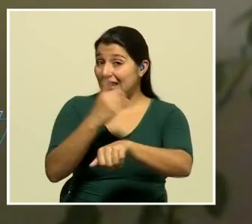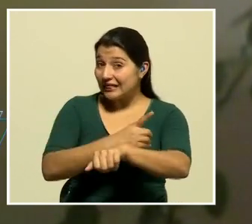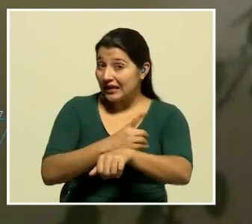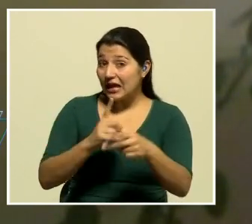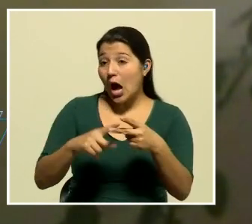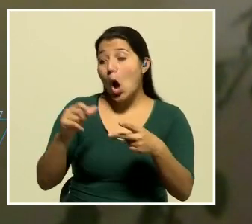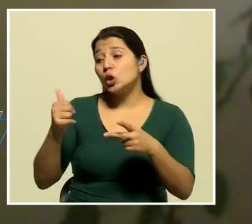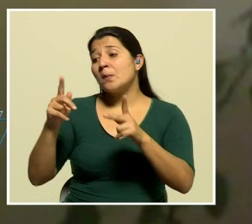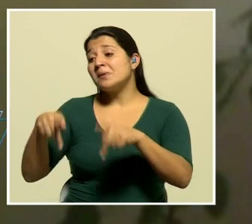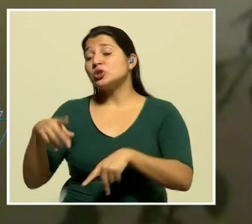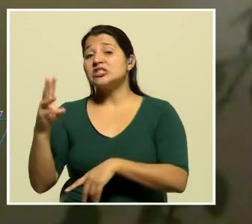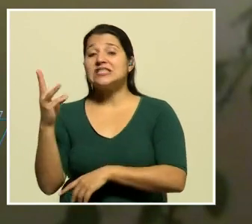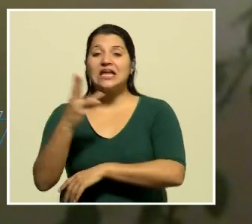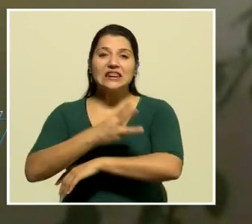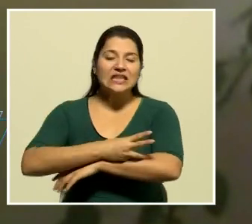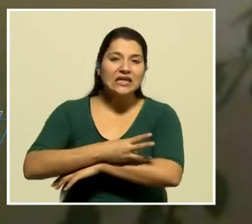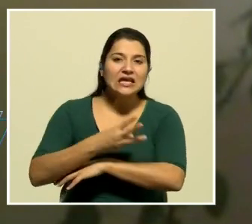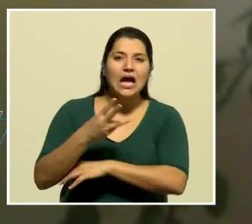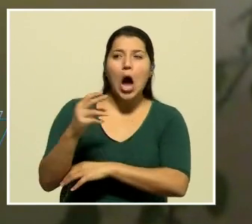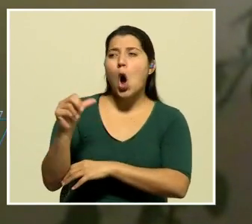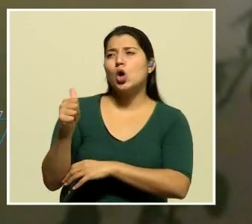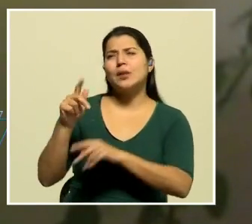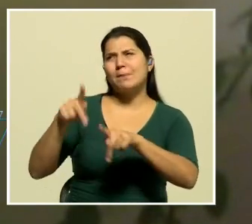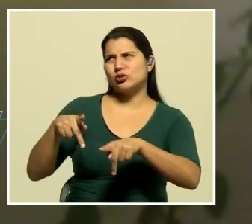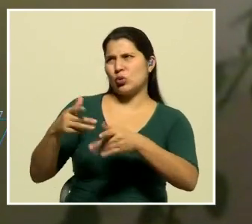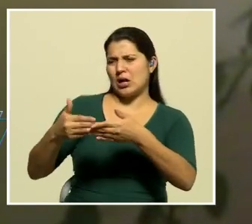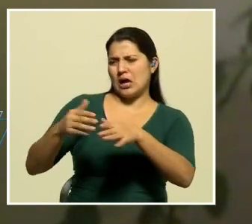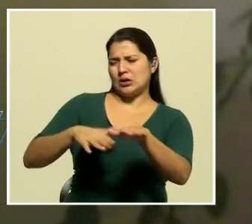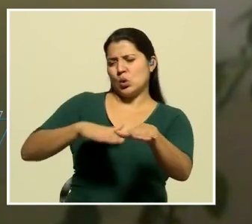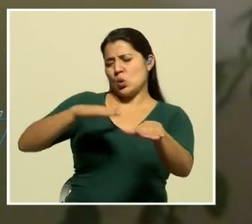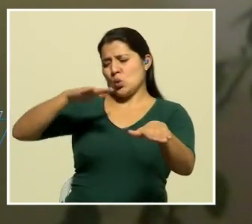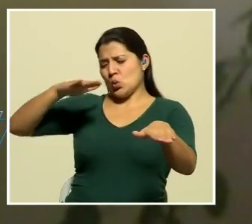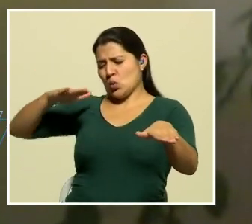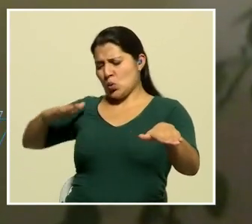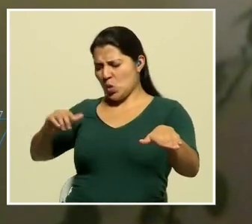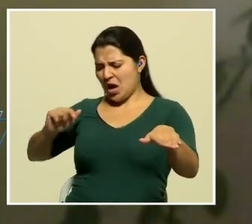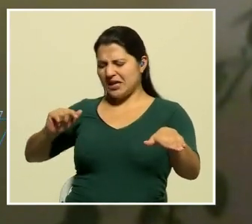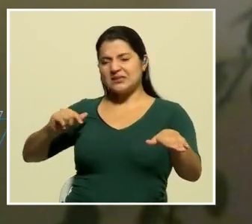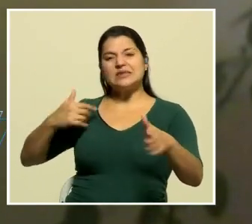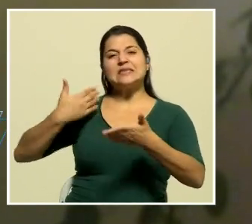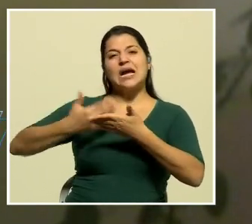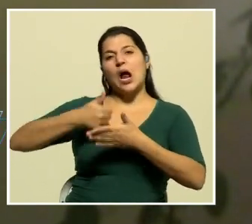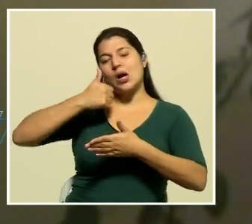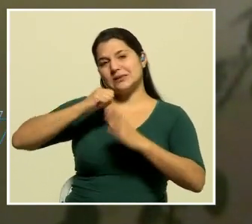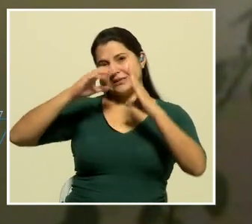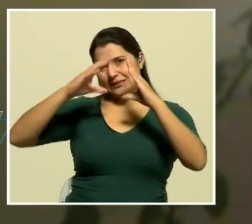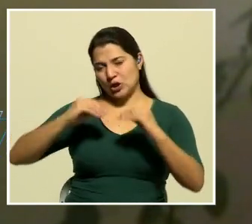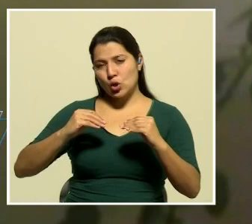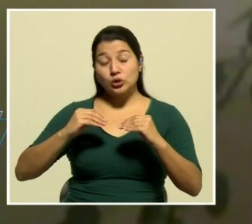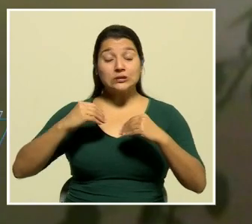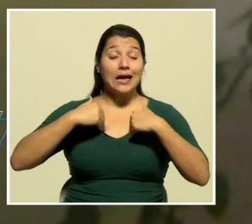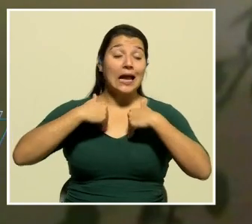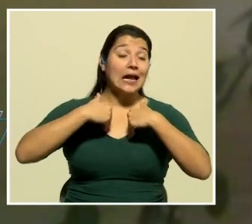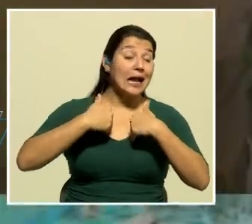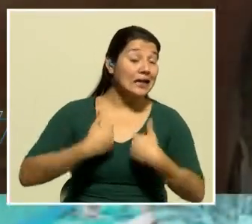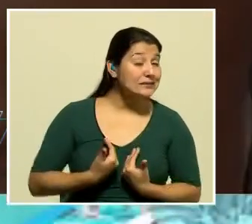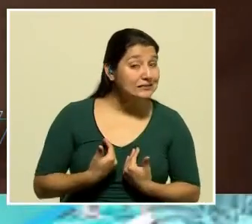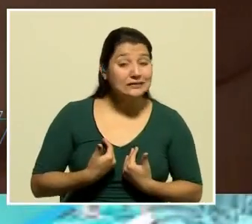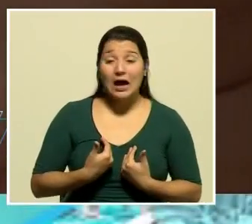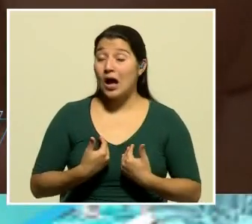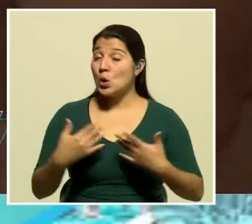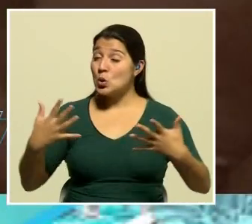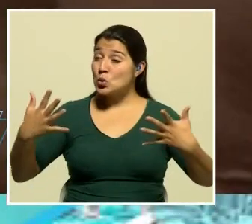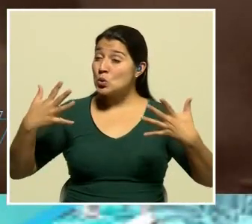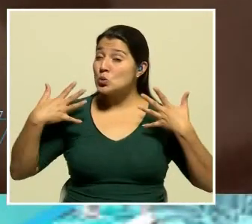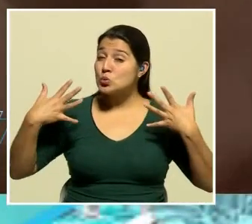6 días, otros, los que están más atrás, llegaron anoche. Están muy cansados, están exhaustos, los calores